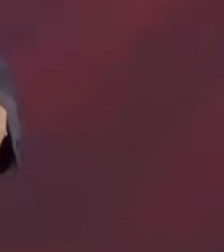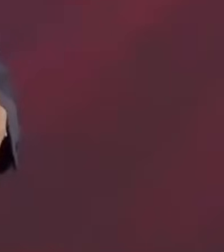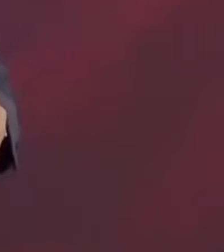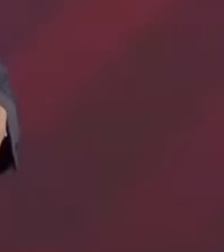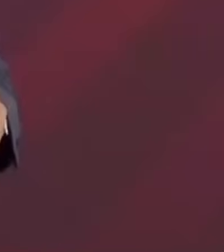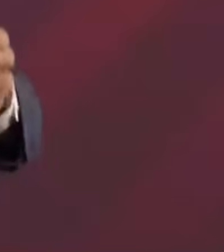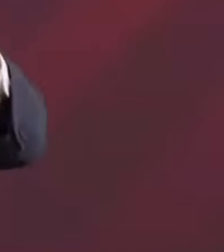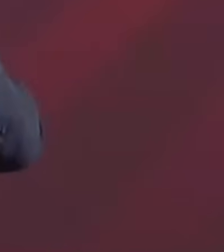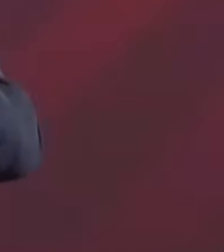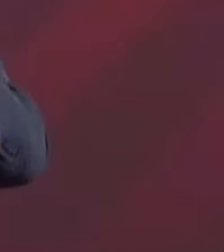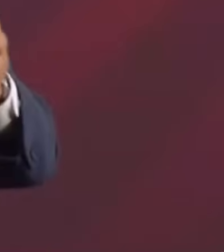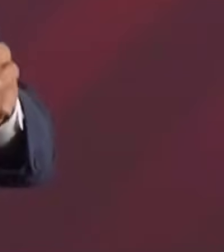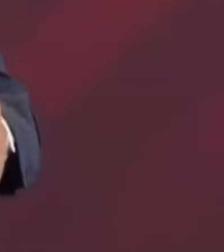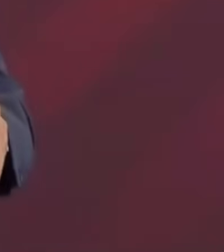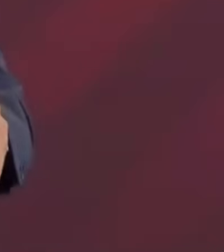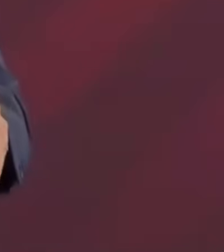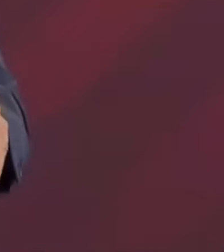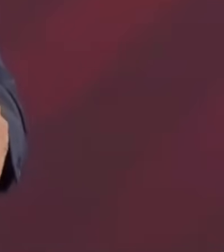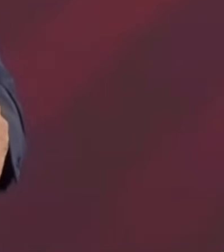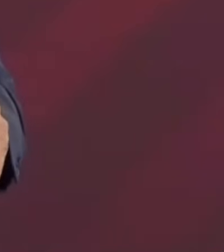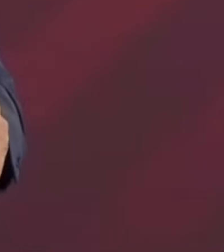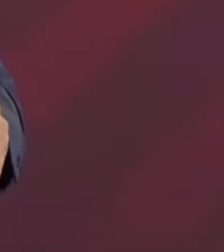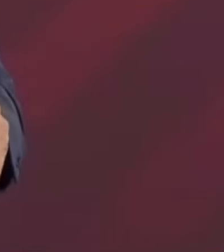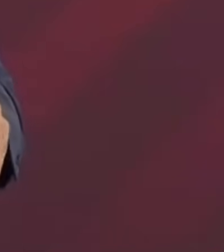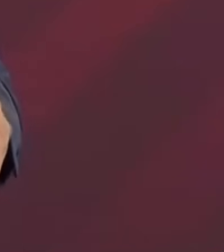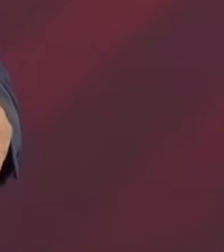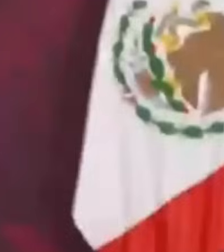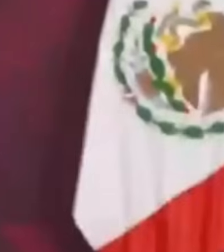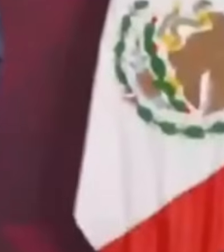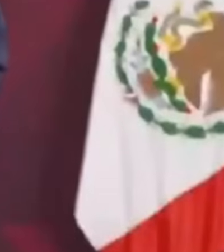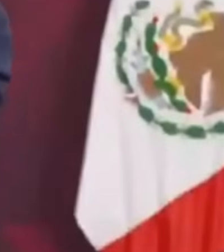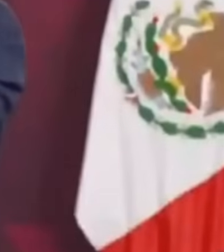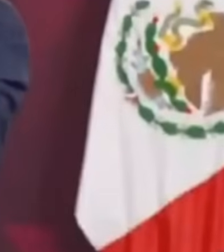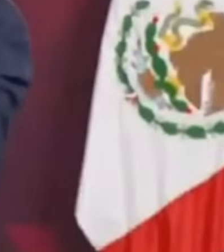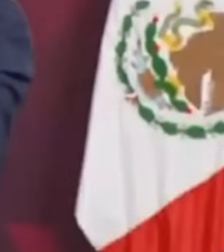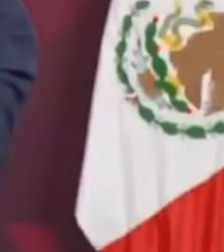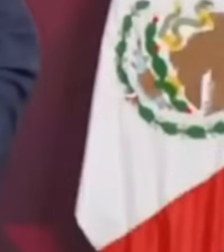Además de eso, con dinero del pueblo, ¿sí?, tú